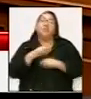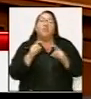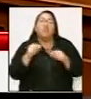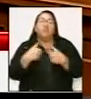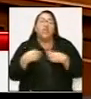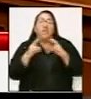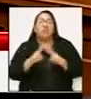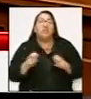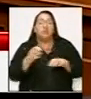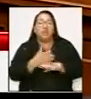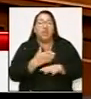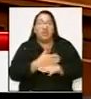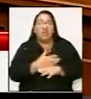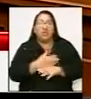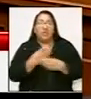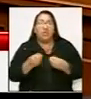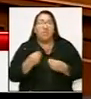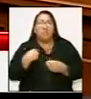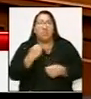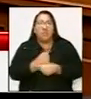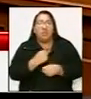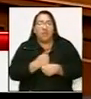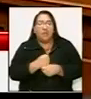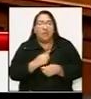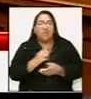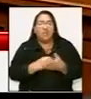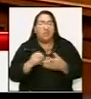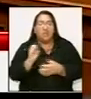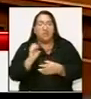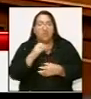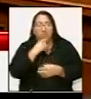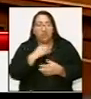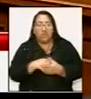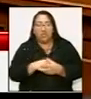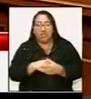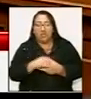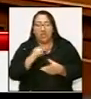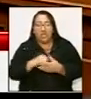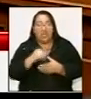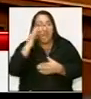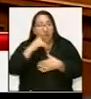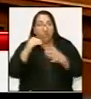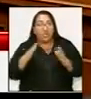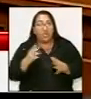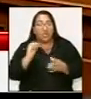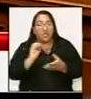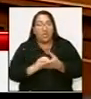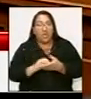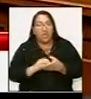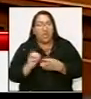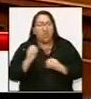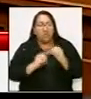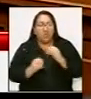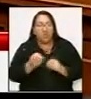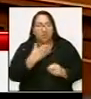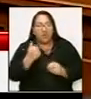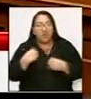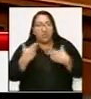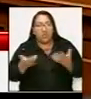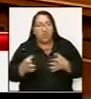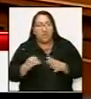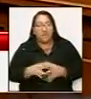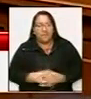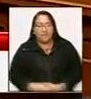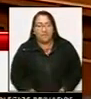una evaluación de cómo están funcionando los centros de emergencia mujer en las comisarías, qué ajustes y mejoras se podría